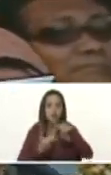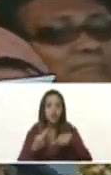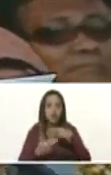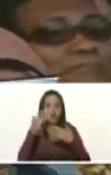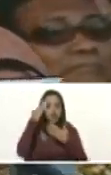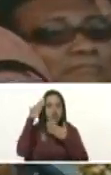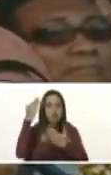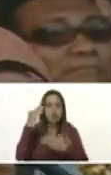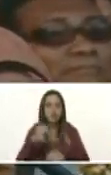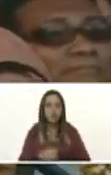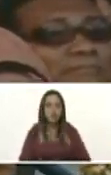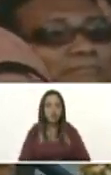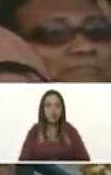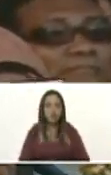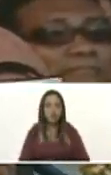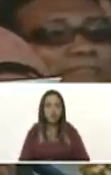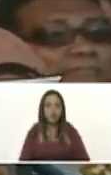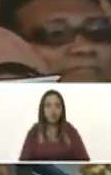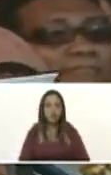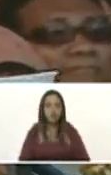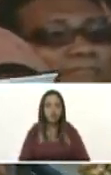saludo.